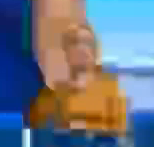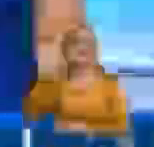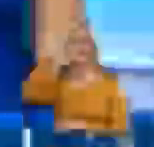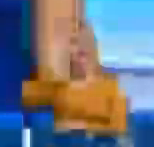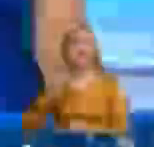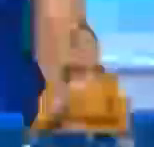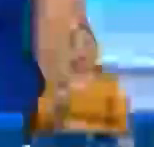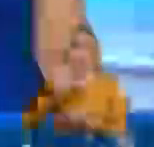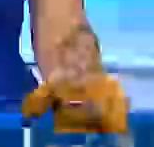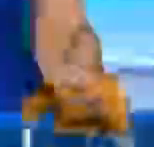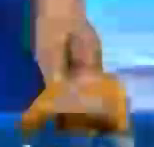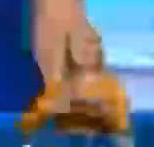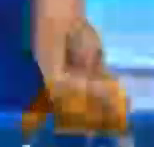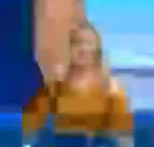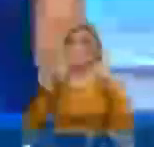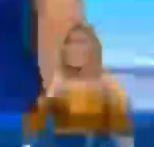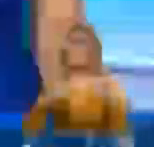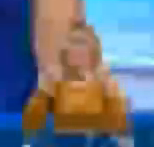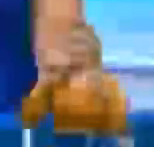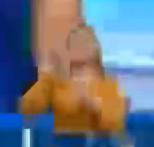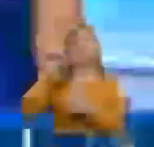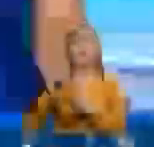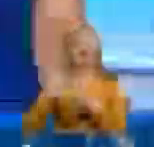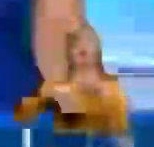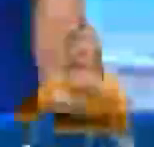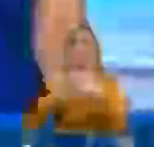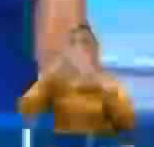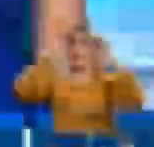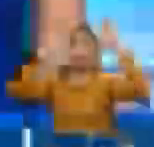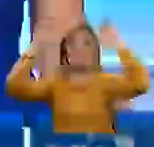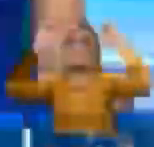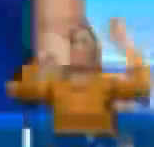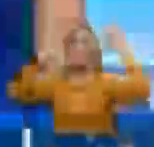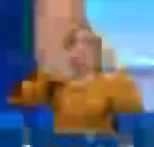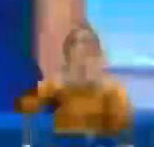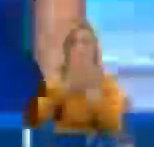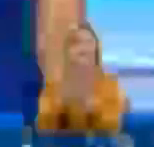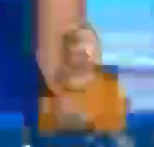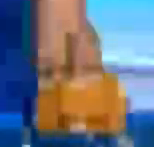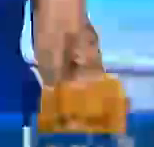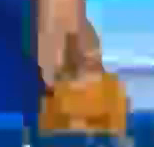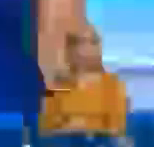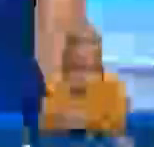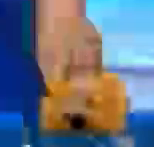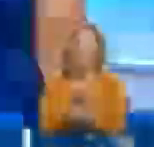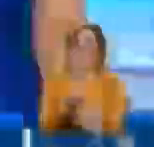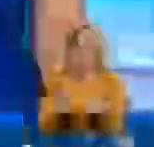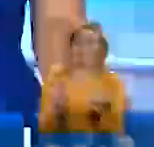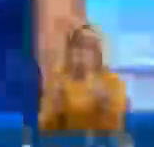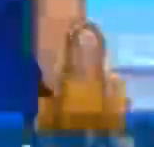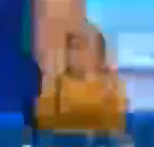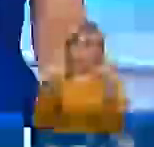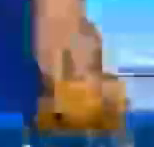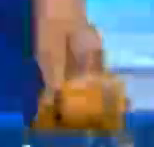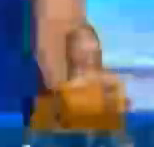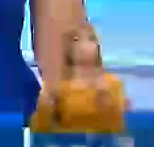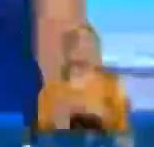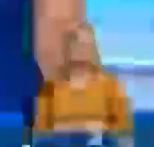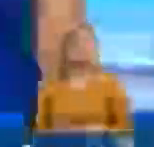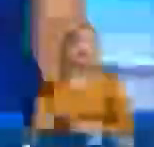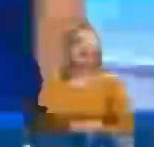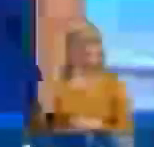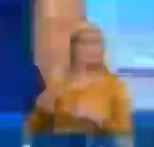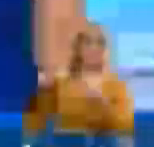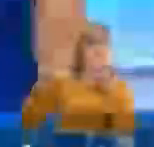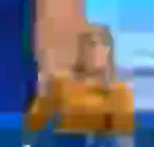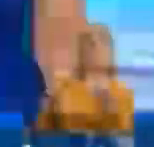del padrón electoral, los candidatos deberán ejecutar nuevas estrategias y plantear discursos diferentes durante la campaña, pues creen que el